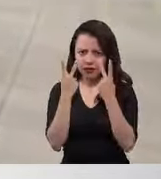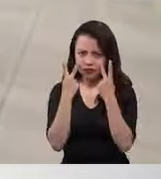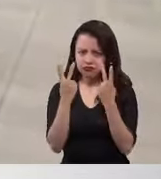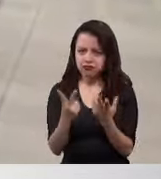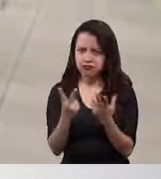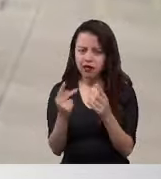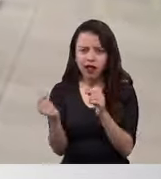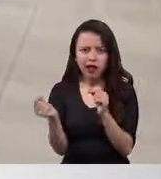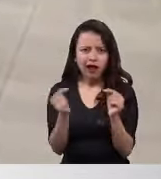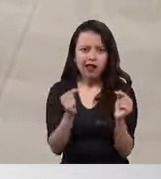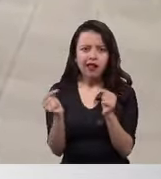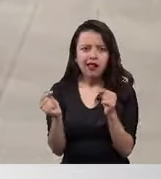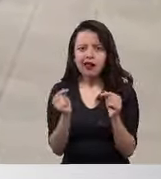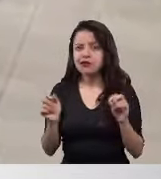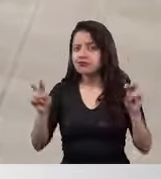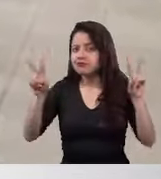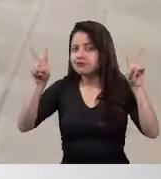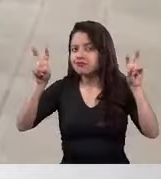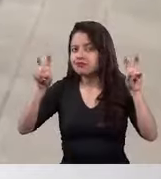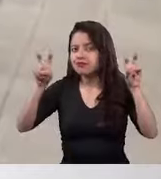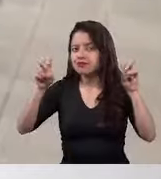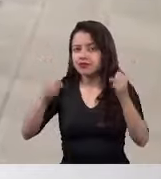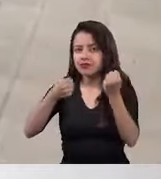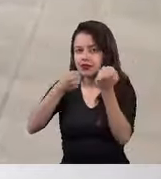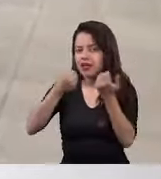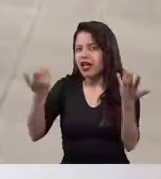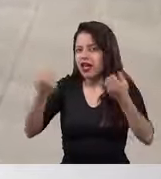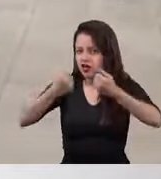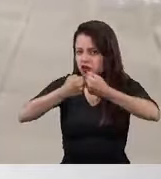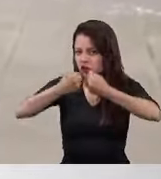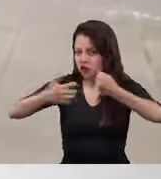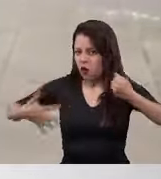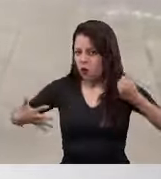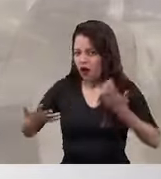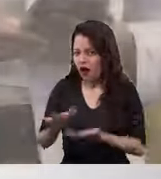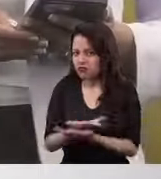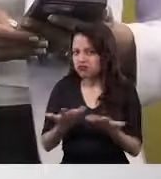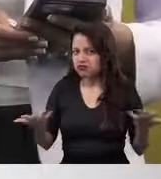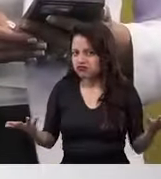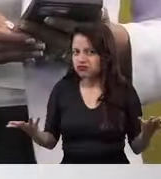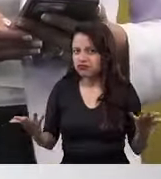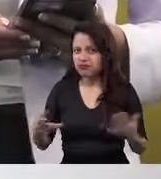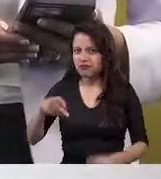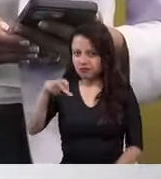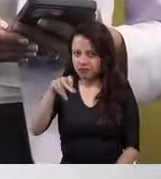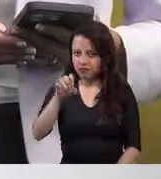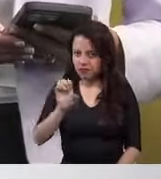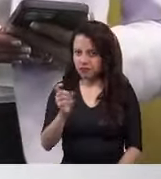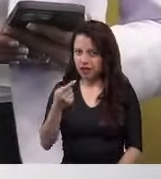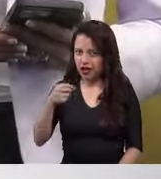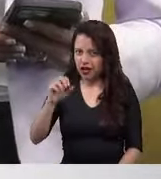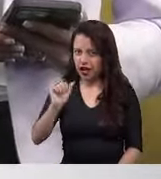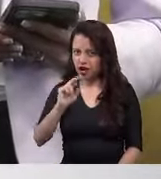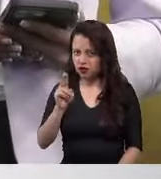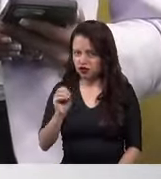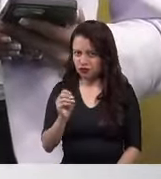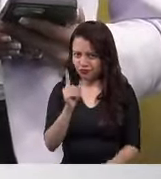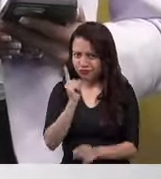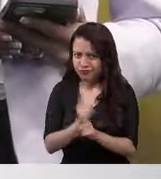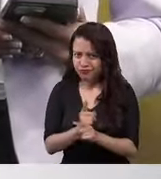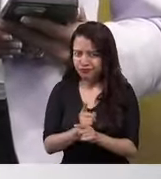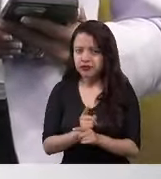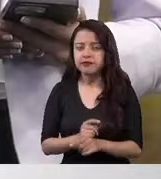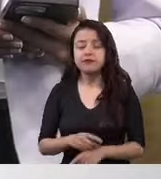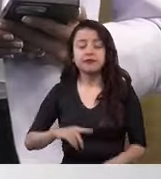incansable debate alrededor del software espía Pegasus. Se confirmó ahora sí, y por parte